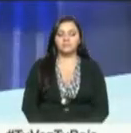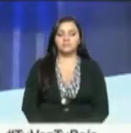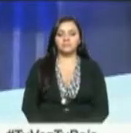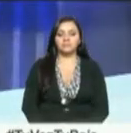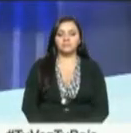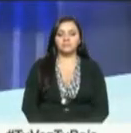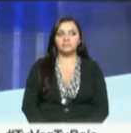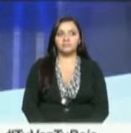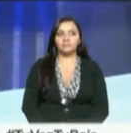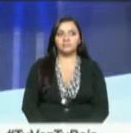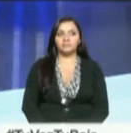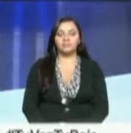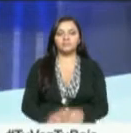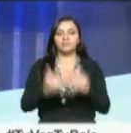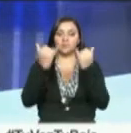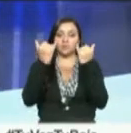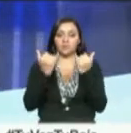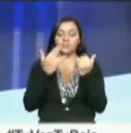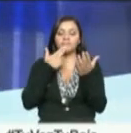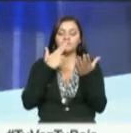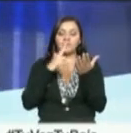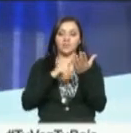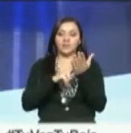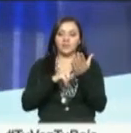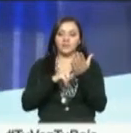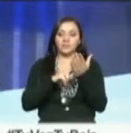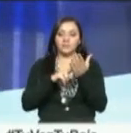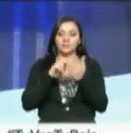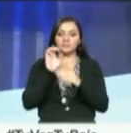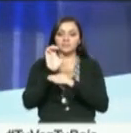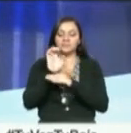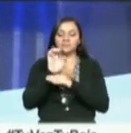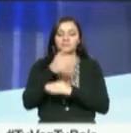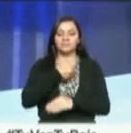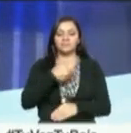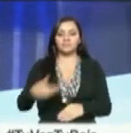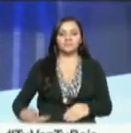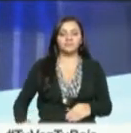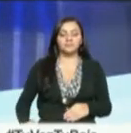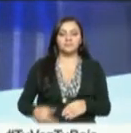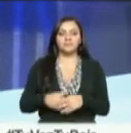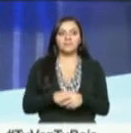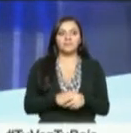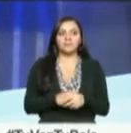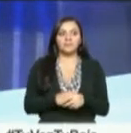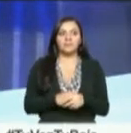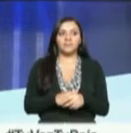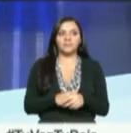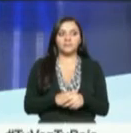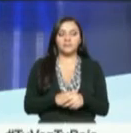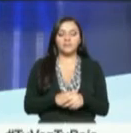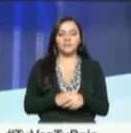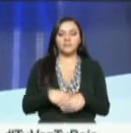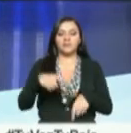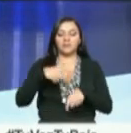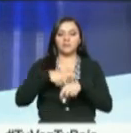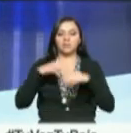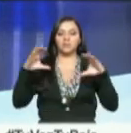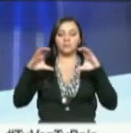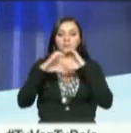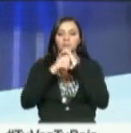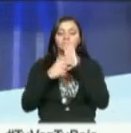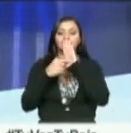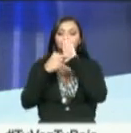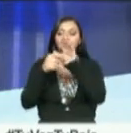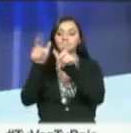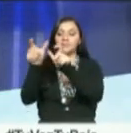Ahora les dejamos con el segmento Cartas al Señor Presidente, Cartas al Presidente, un segmento que es precisamente dirigido desde